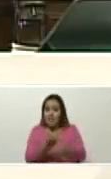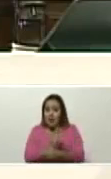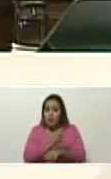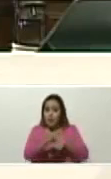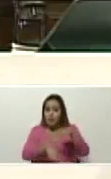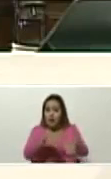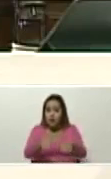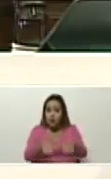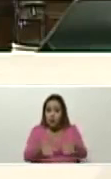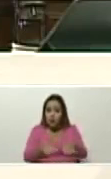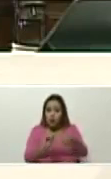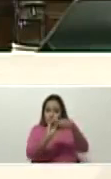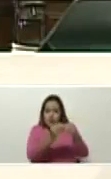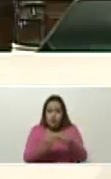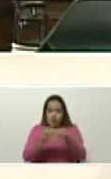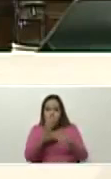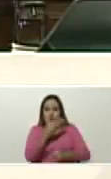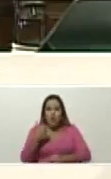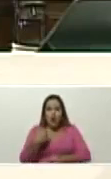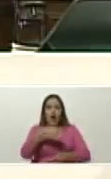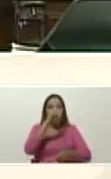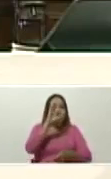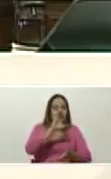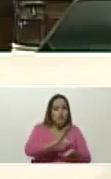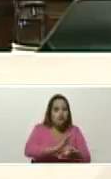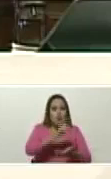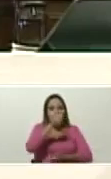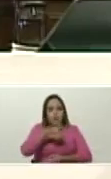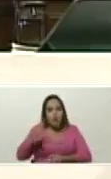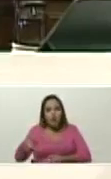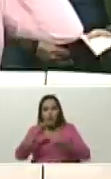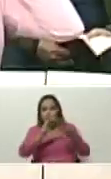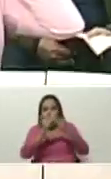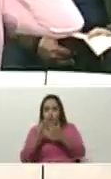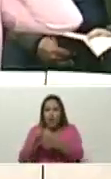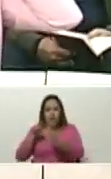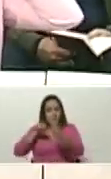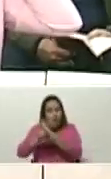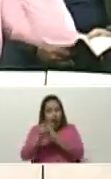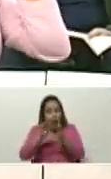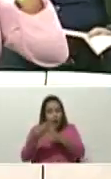de reurbanización de pueblos, ciudades, barrios, comunidades,